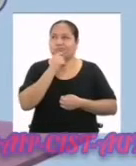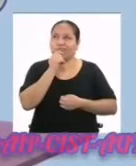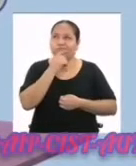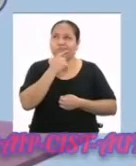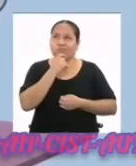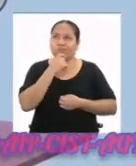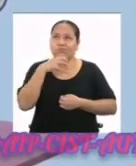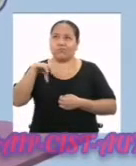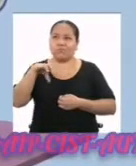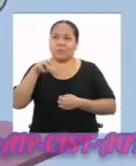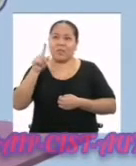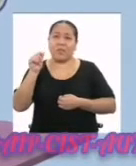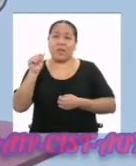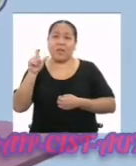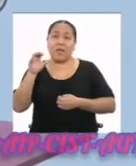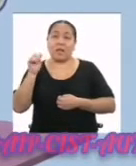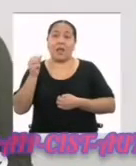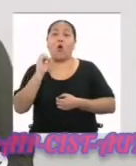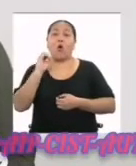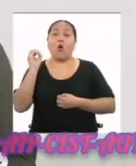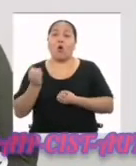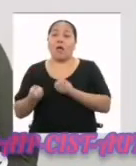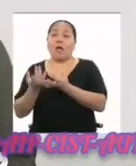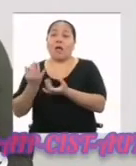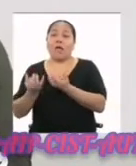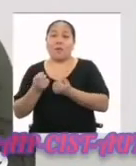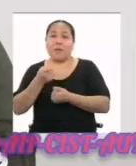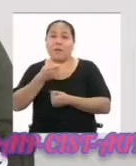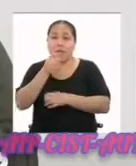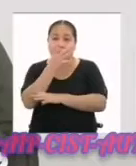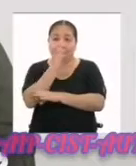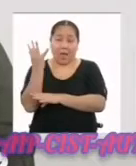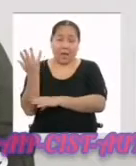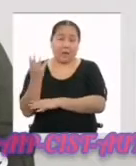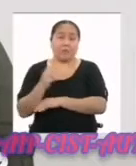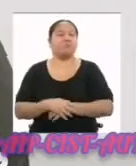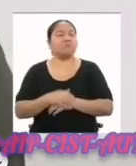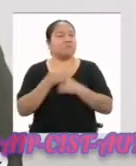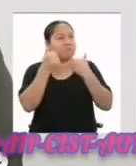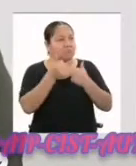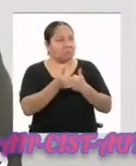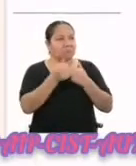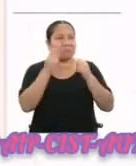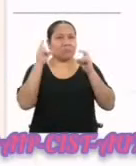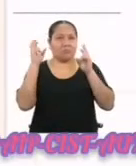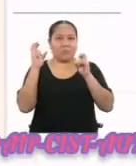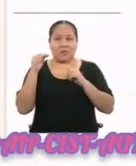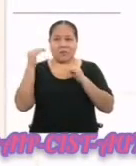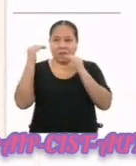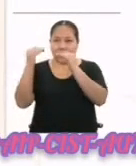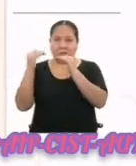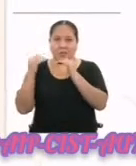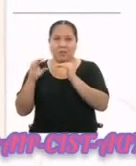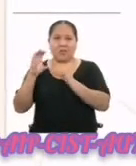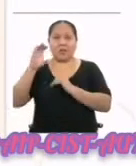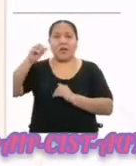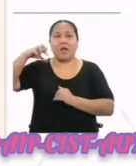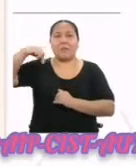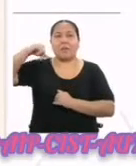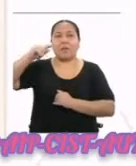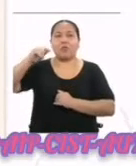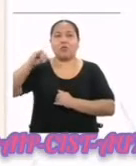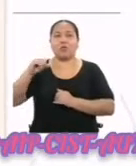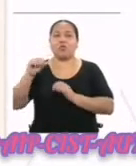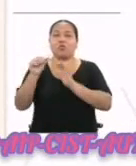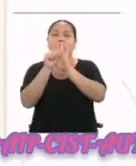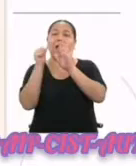Podríamos hablar de la tala o de la quema de árboles. ¡Claro! ¡Qué buenos temas! Y dentro de los capítulos se encuentran